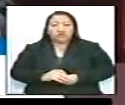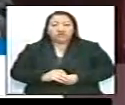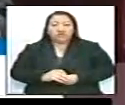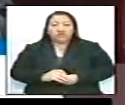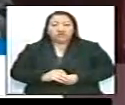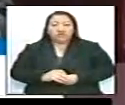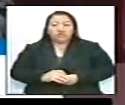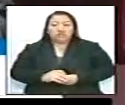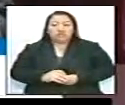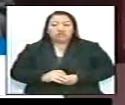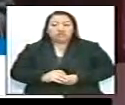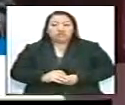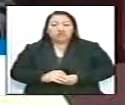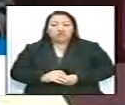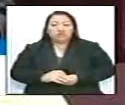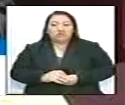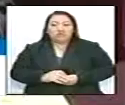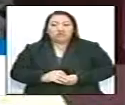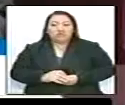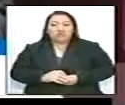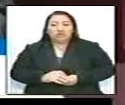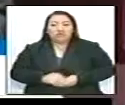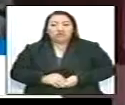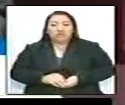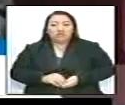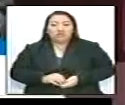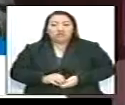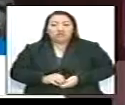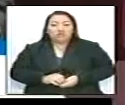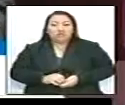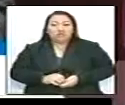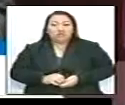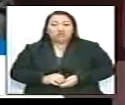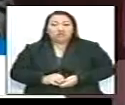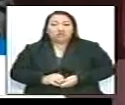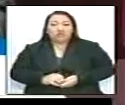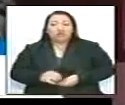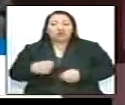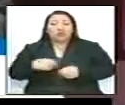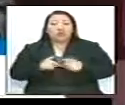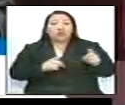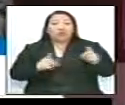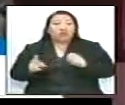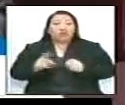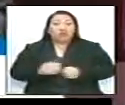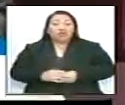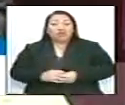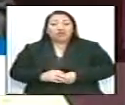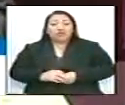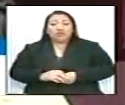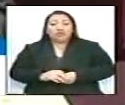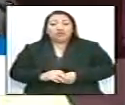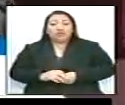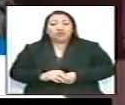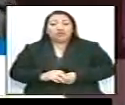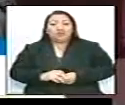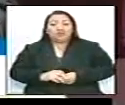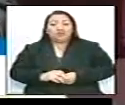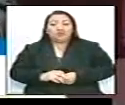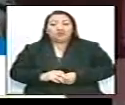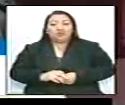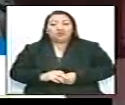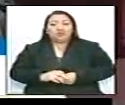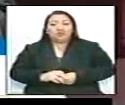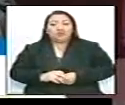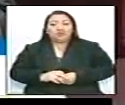elecciones, es que estamos deliberando, estamos debatiendo, además, sobre el alcance